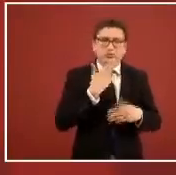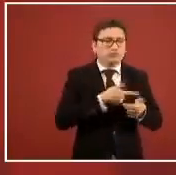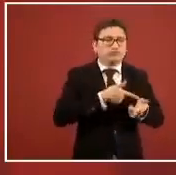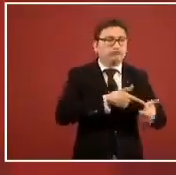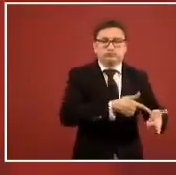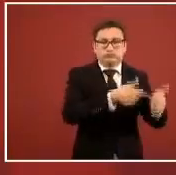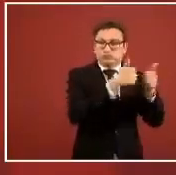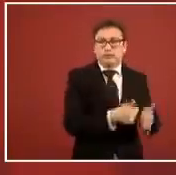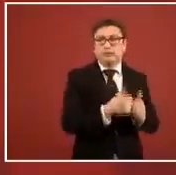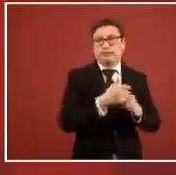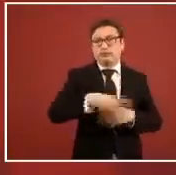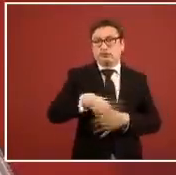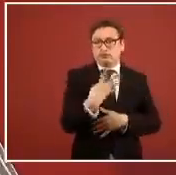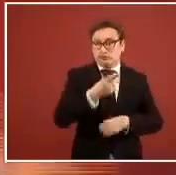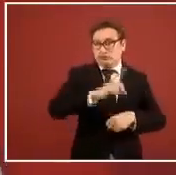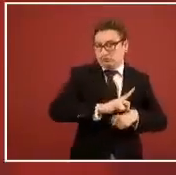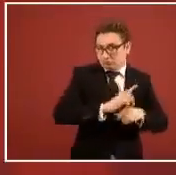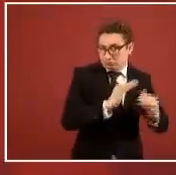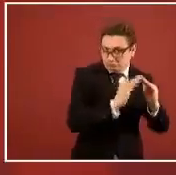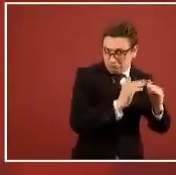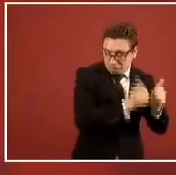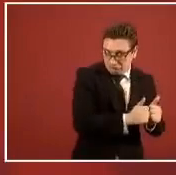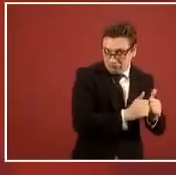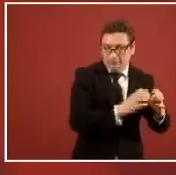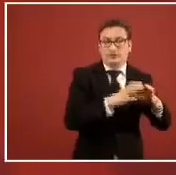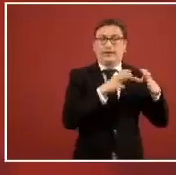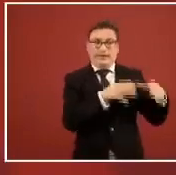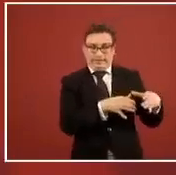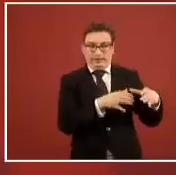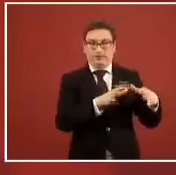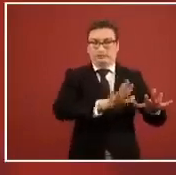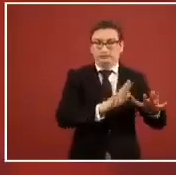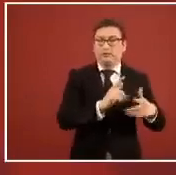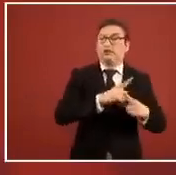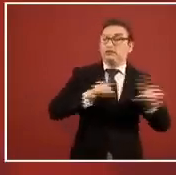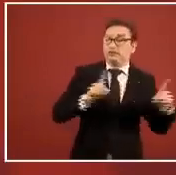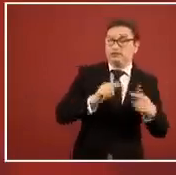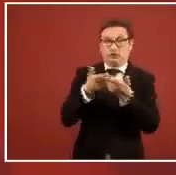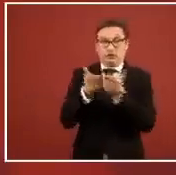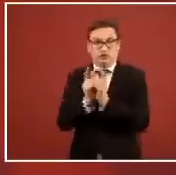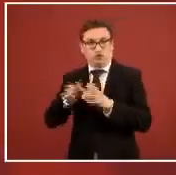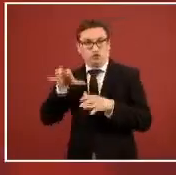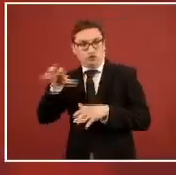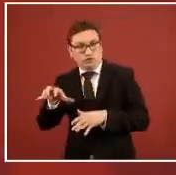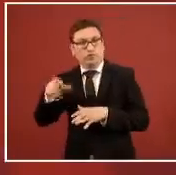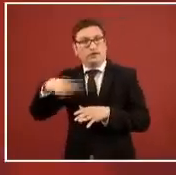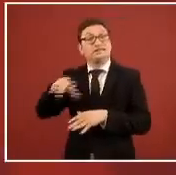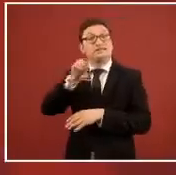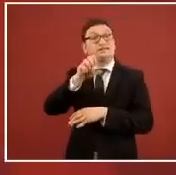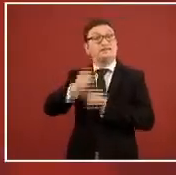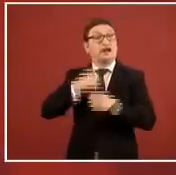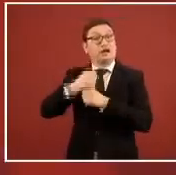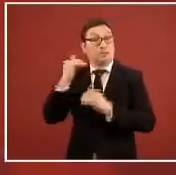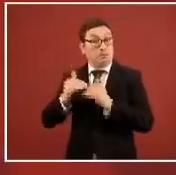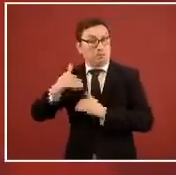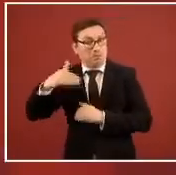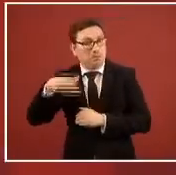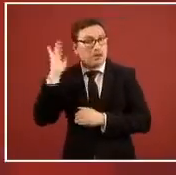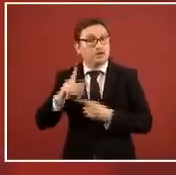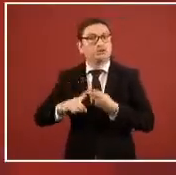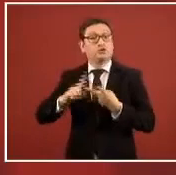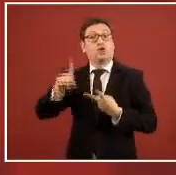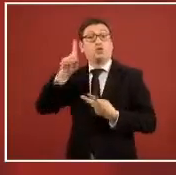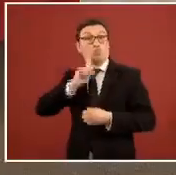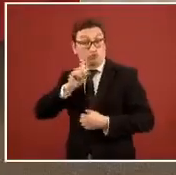menos 14 días. Muy diferente es la situación de una persona que tuviera más de 60 años o que fuera una